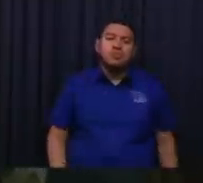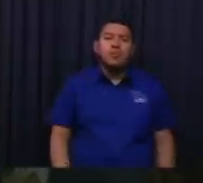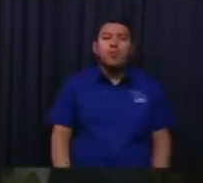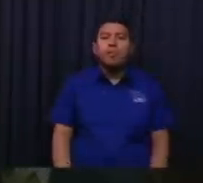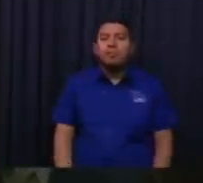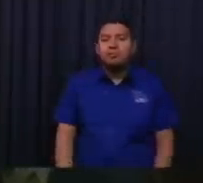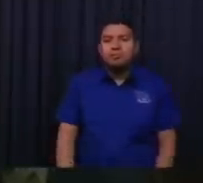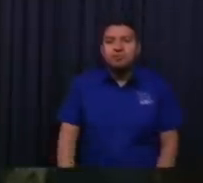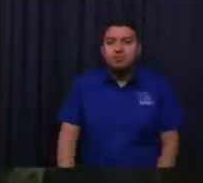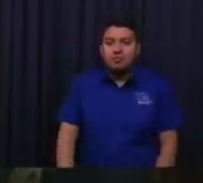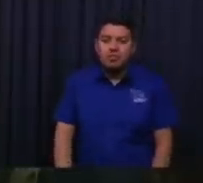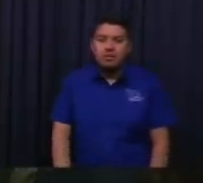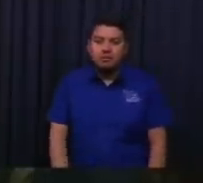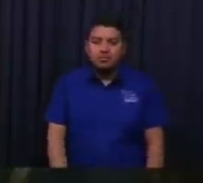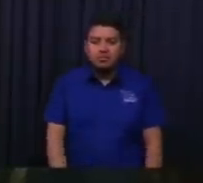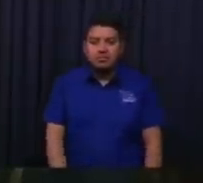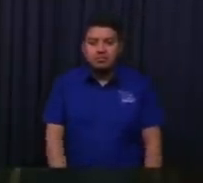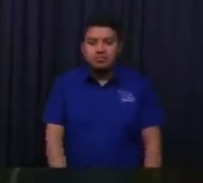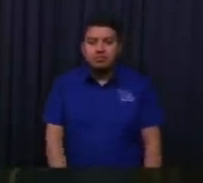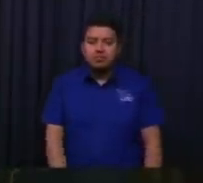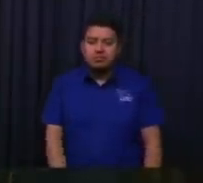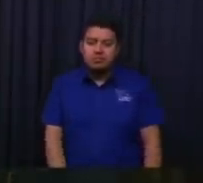Dale gracias un ratito, solo eso.